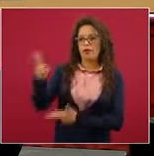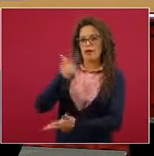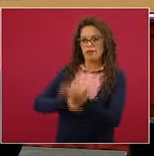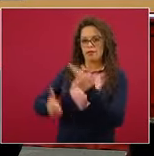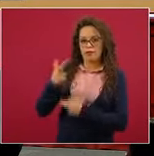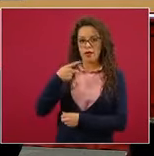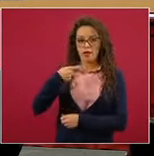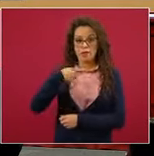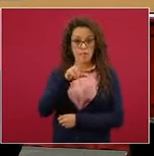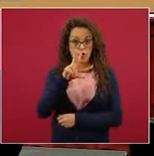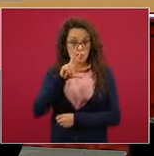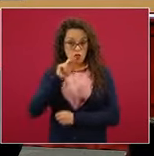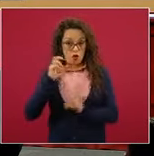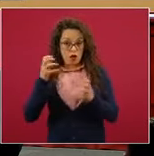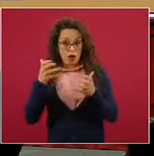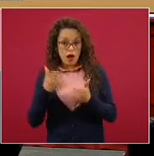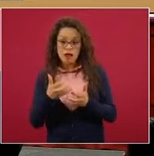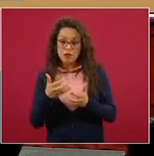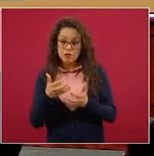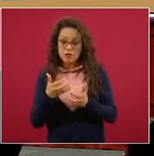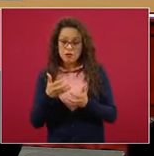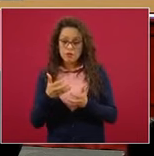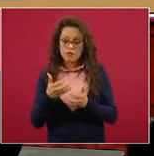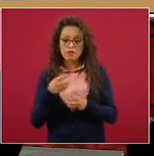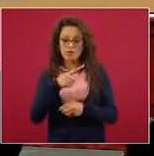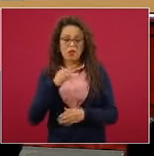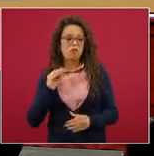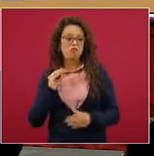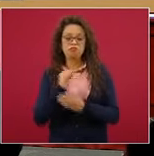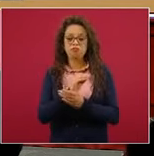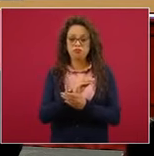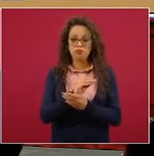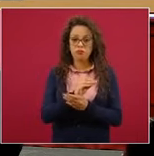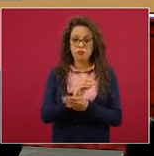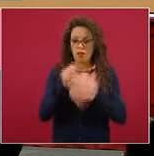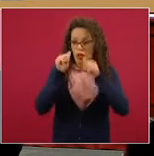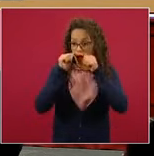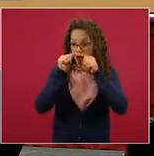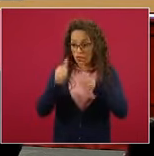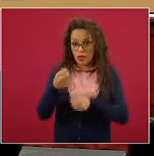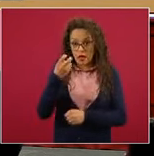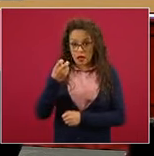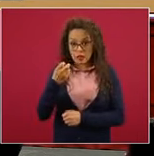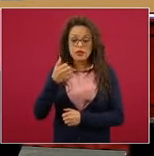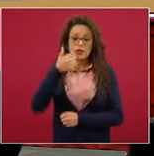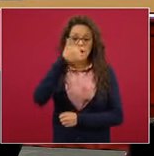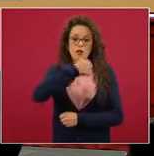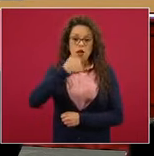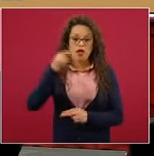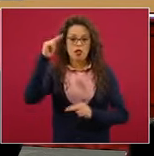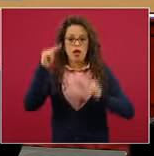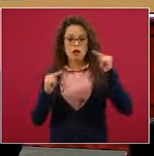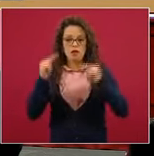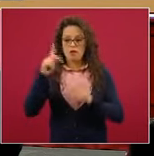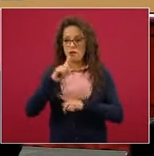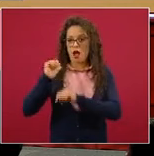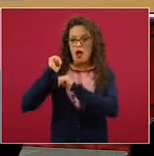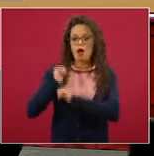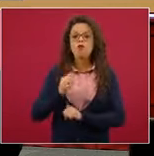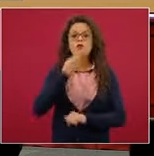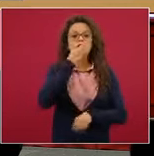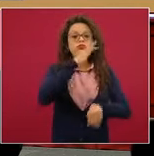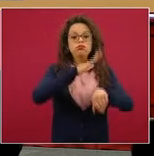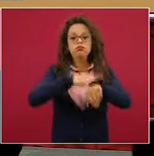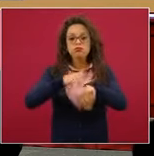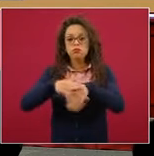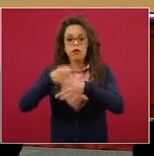atendemos las indicaciones y lo que en cada uno de los niveles de las autoridades sanitarias están emitiendo a